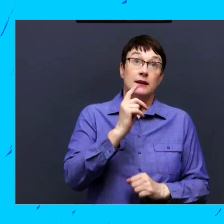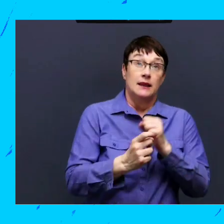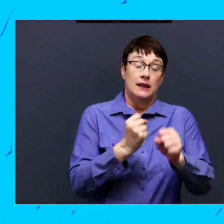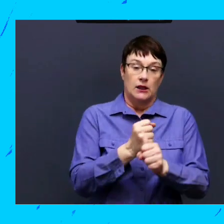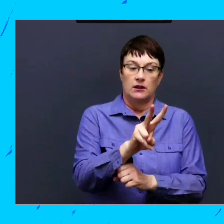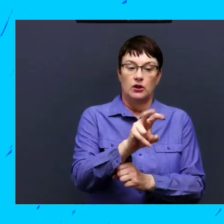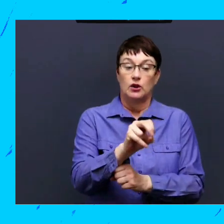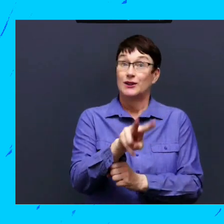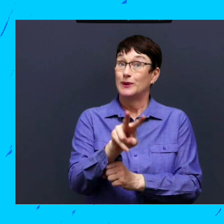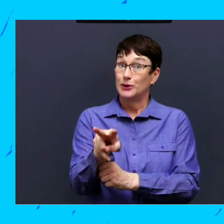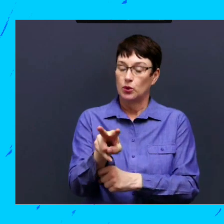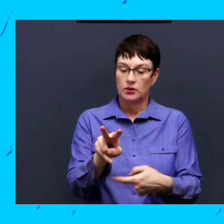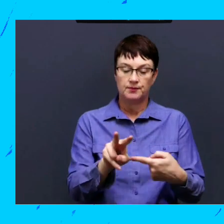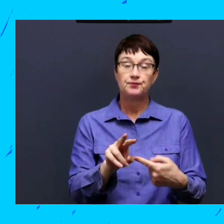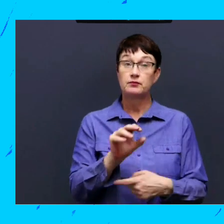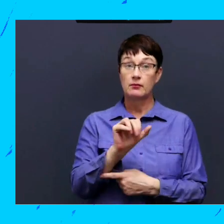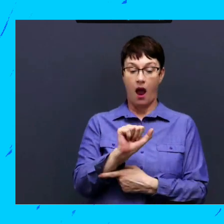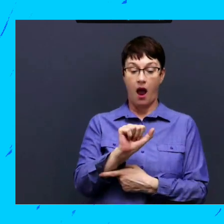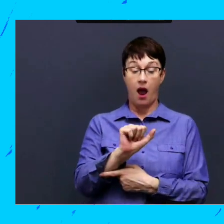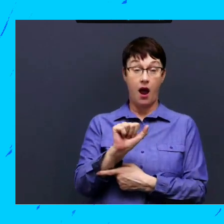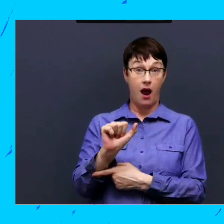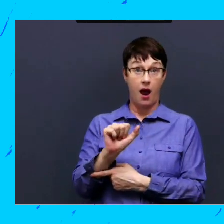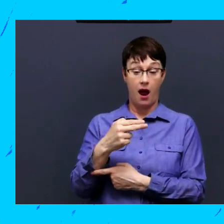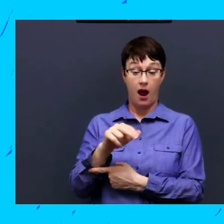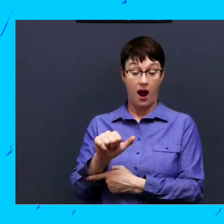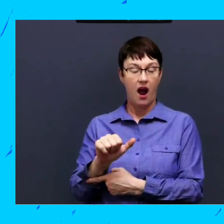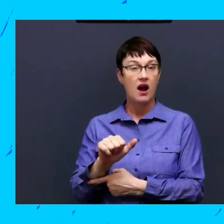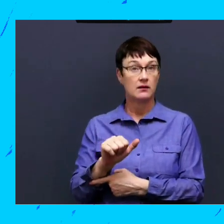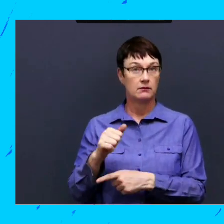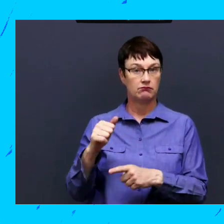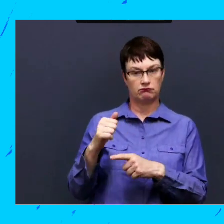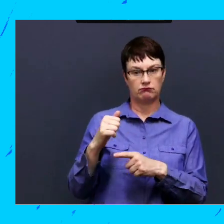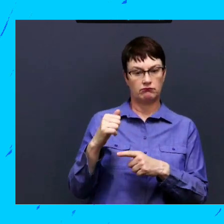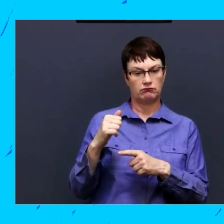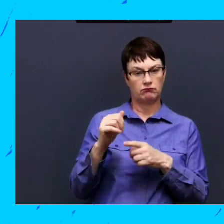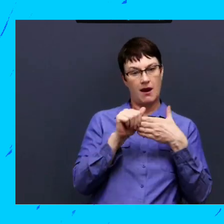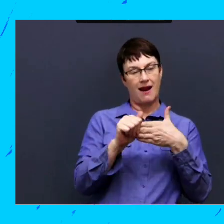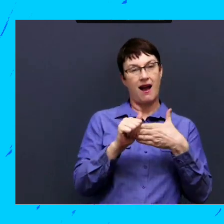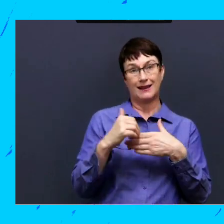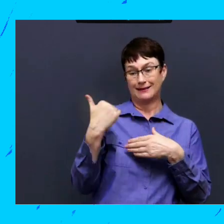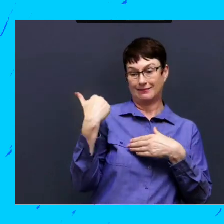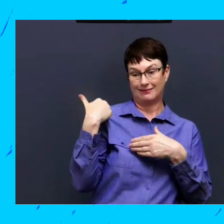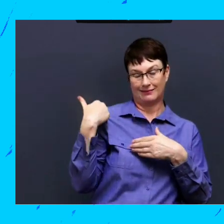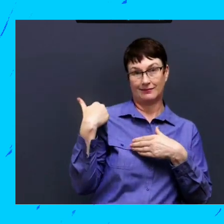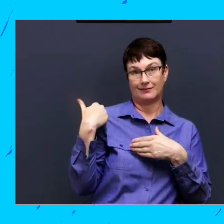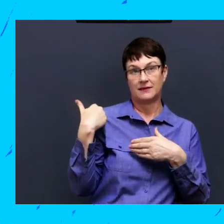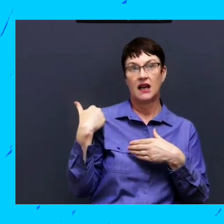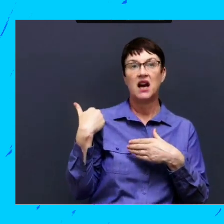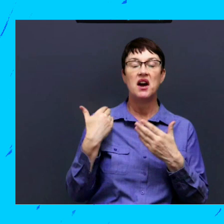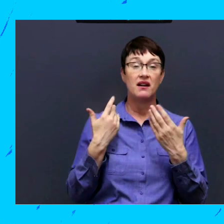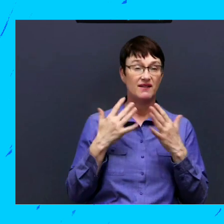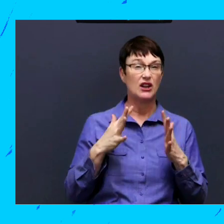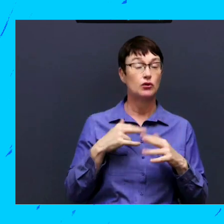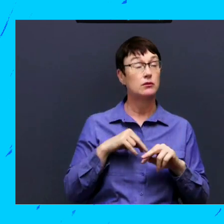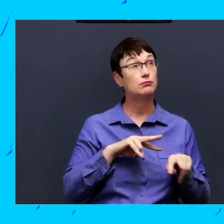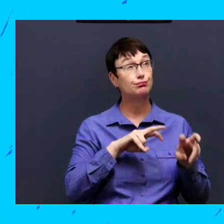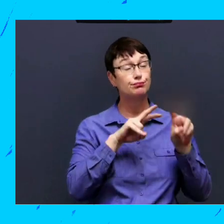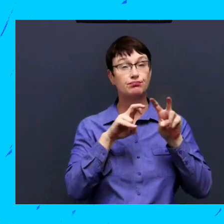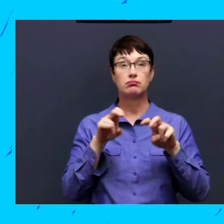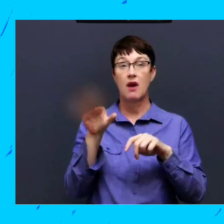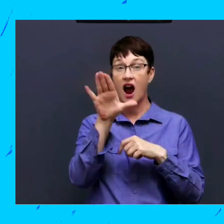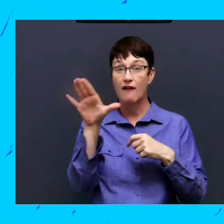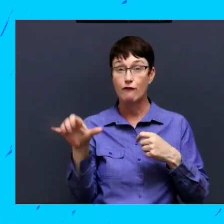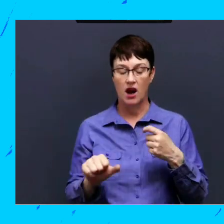Hasta fines de 2022, las directivas de la AHA han sido utilizadas por muchos países.